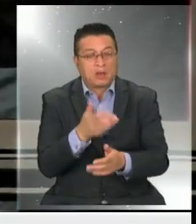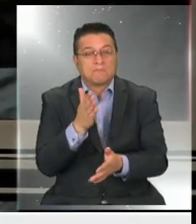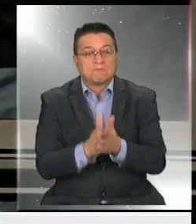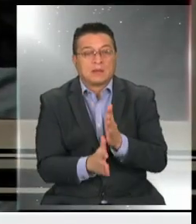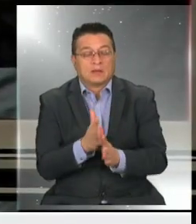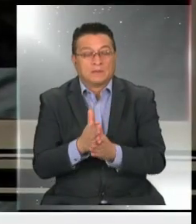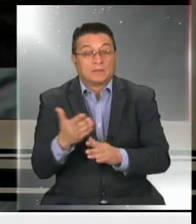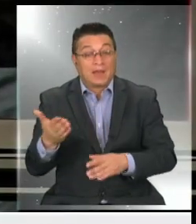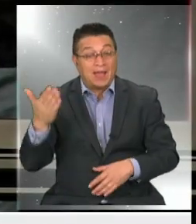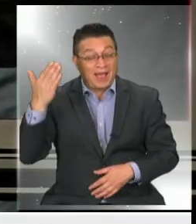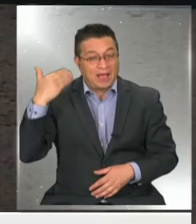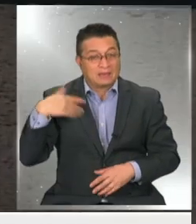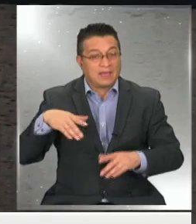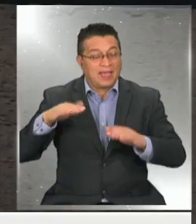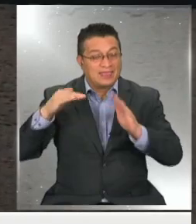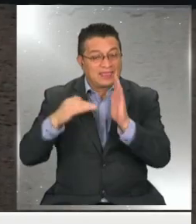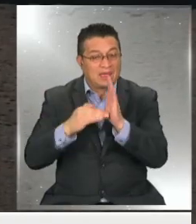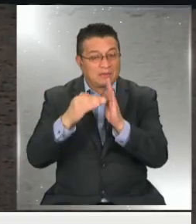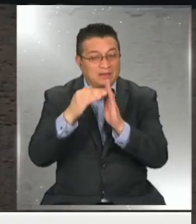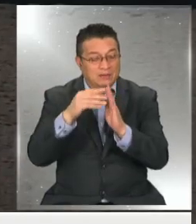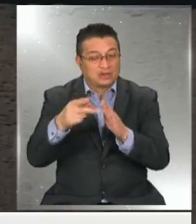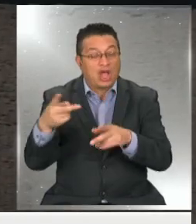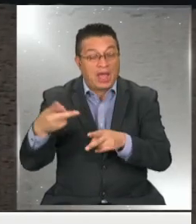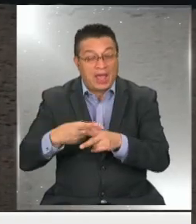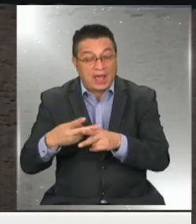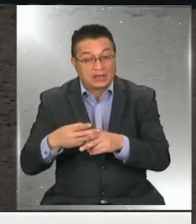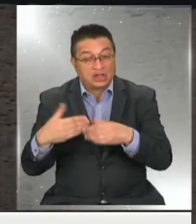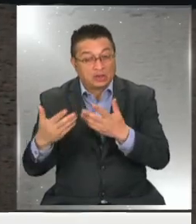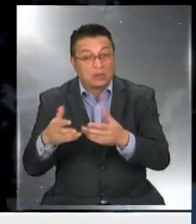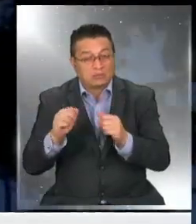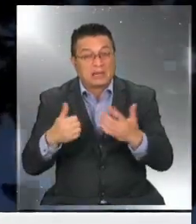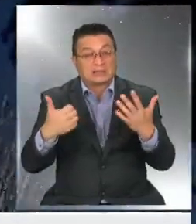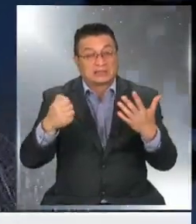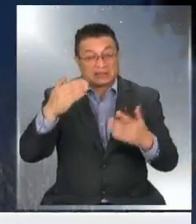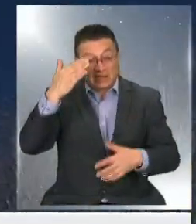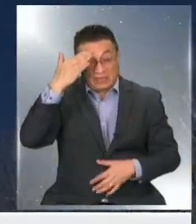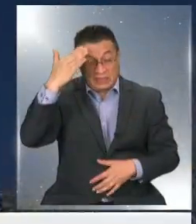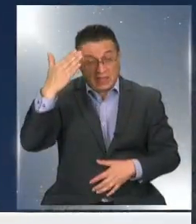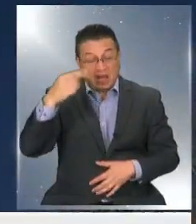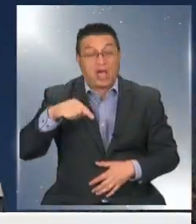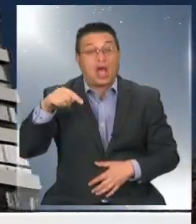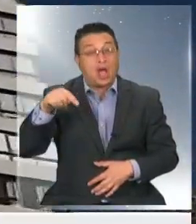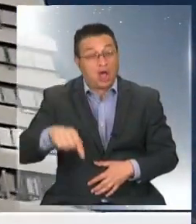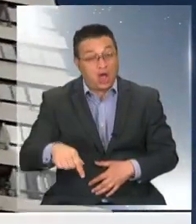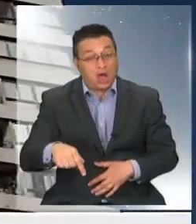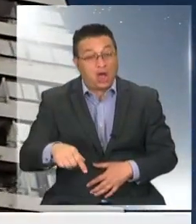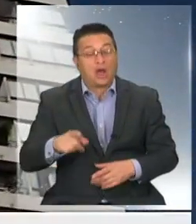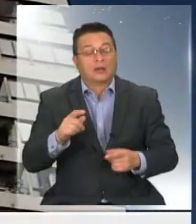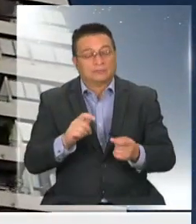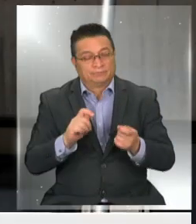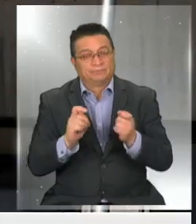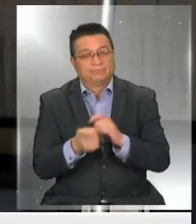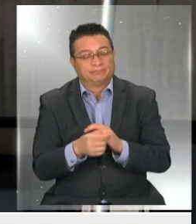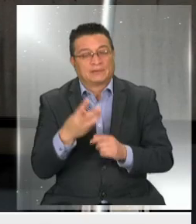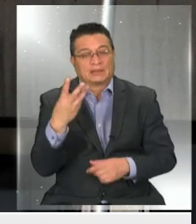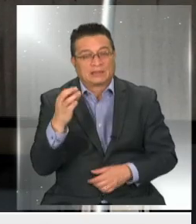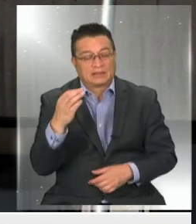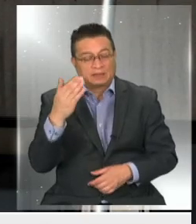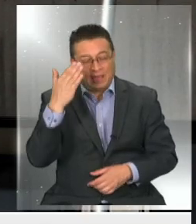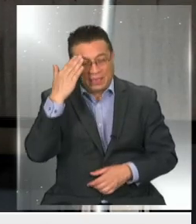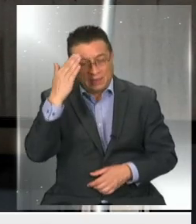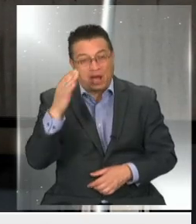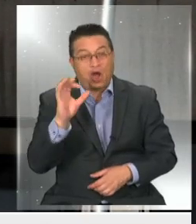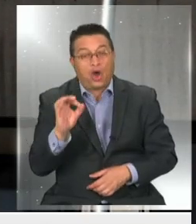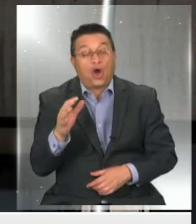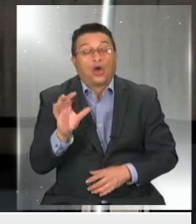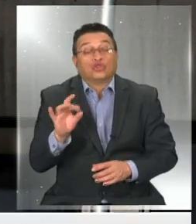Si antes un departamento disponible demoraba en arrendarse 60 días, hoy la transacción se concreta en 30 o incluso